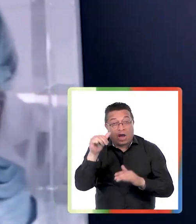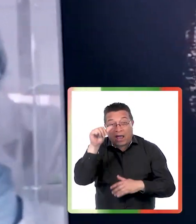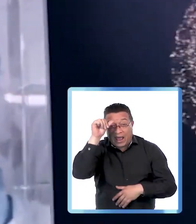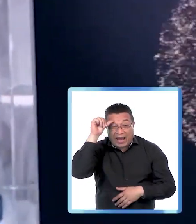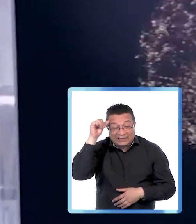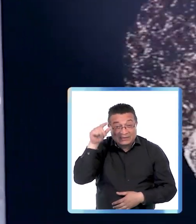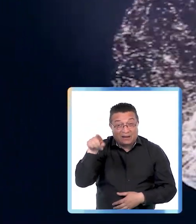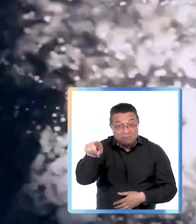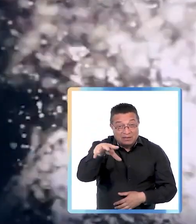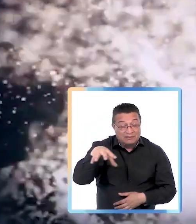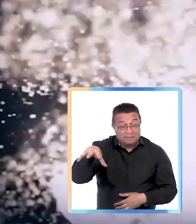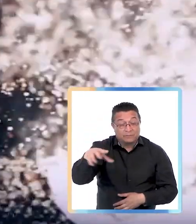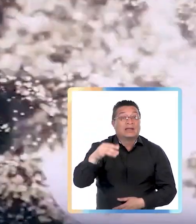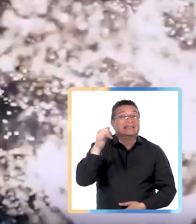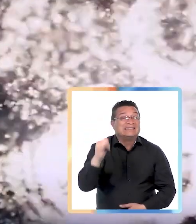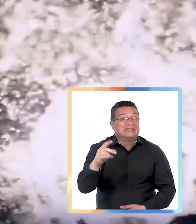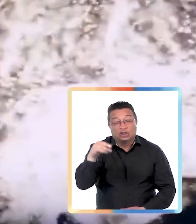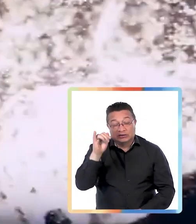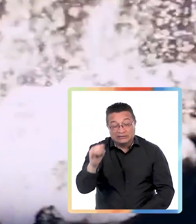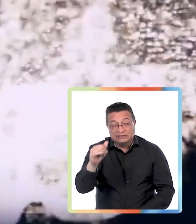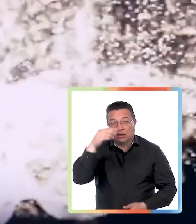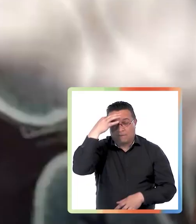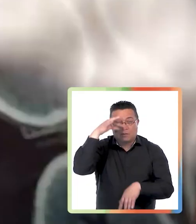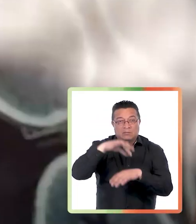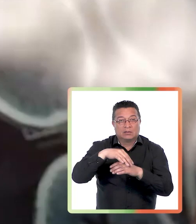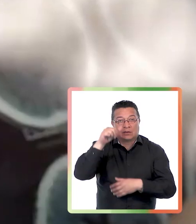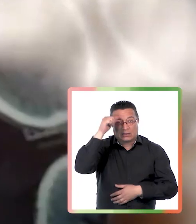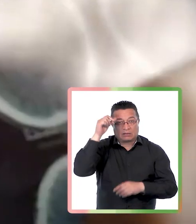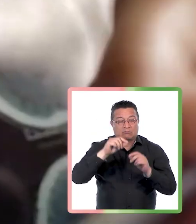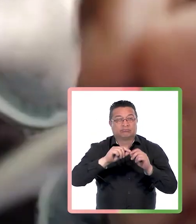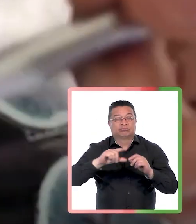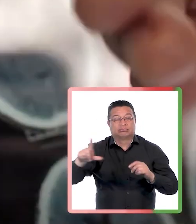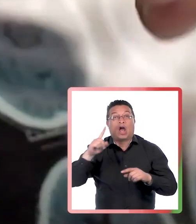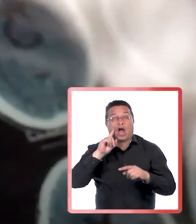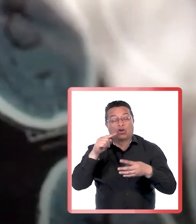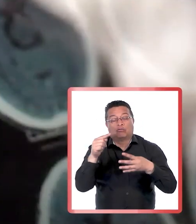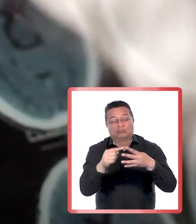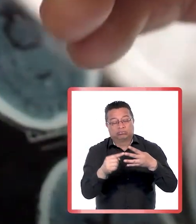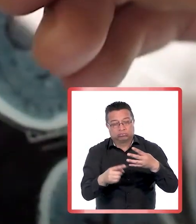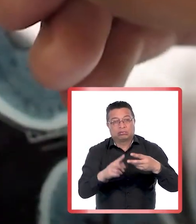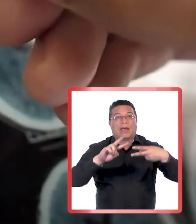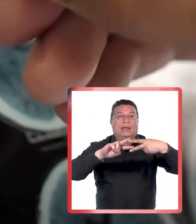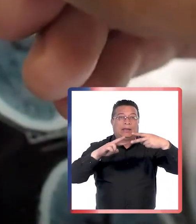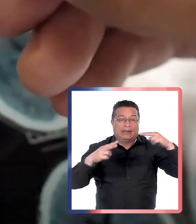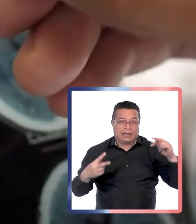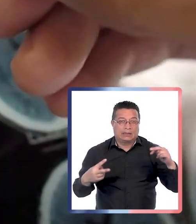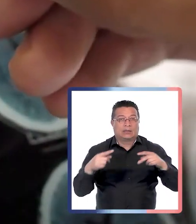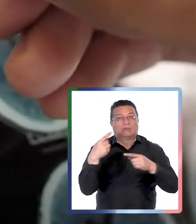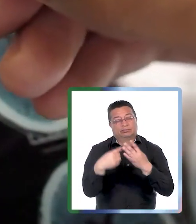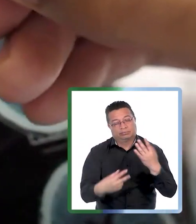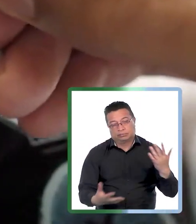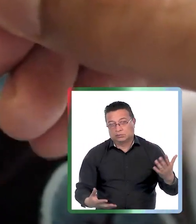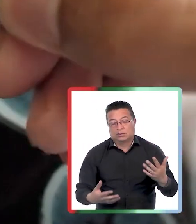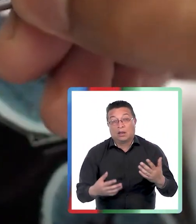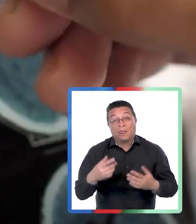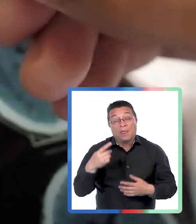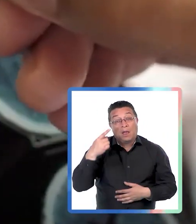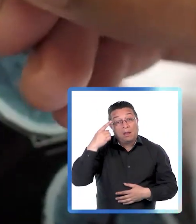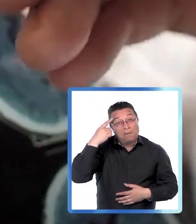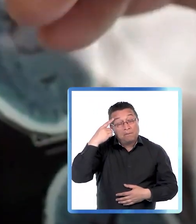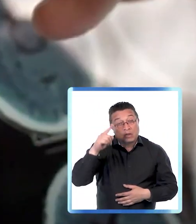con enfermedad de Alzheimer van a ser sí o sí una enfermedad de Alzheimer. Y ahí hay otras cosas metidas, ¿no? La genética, etcétera,